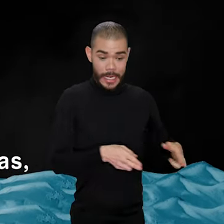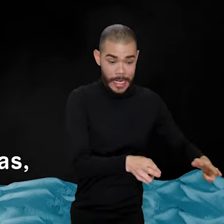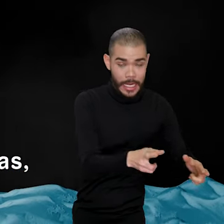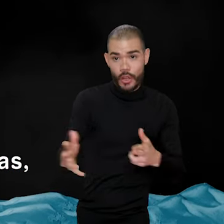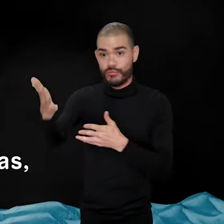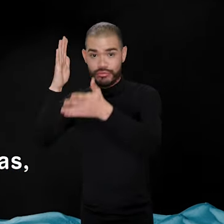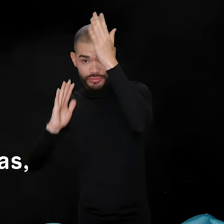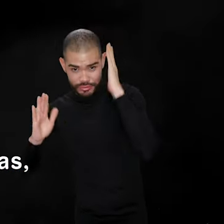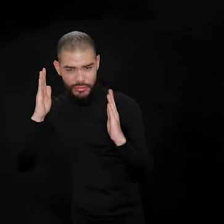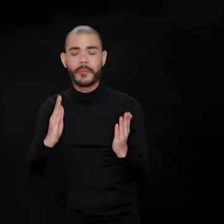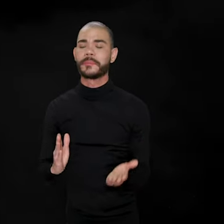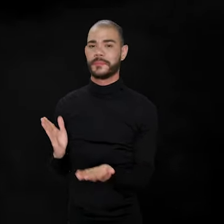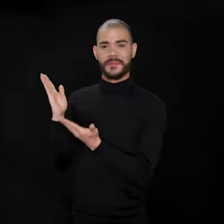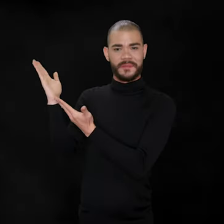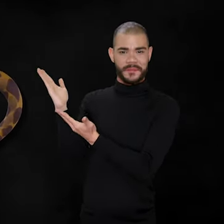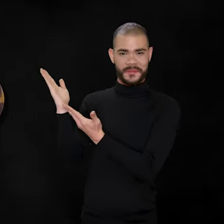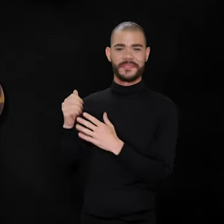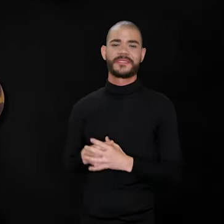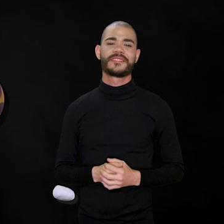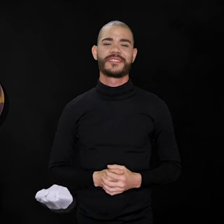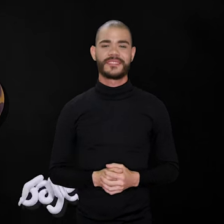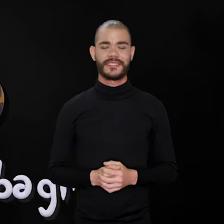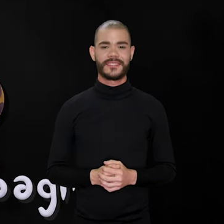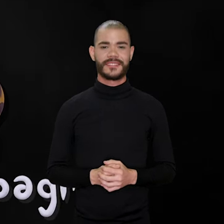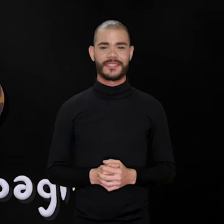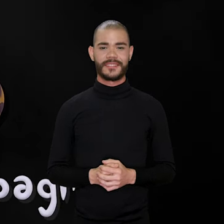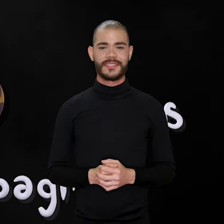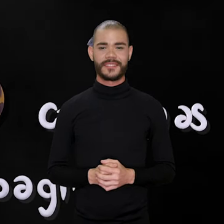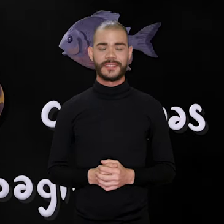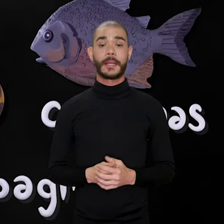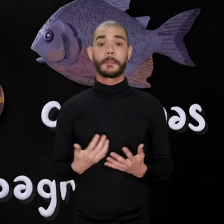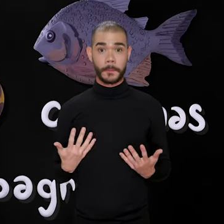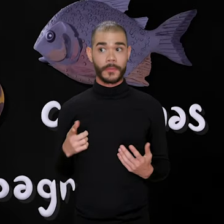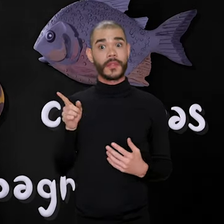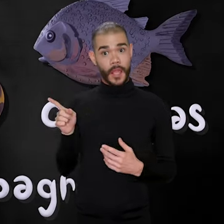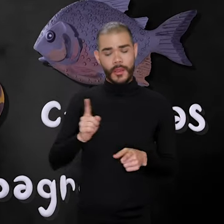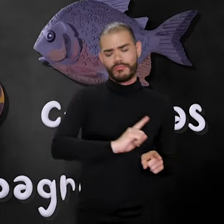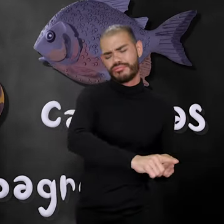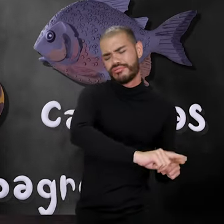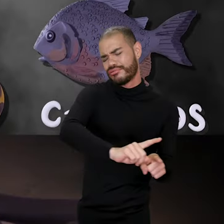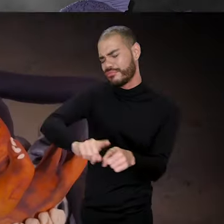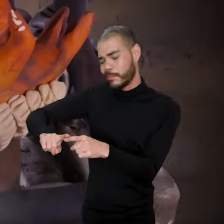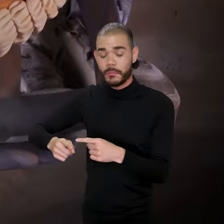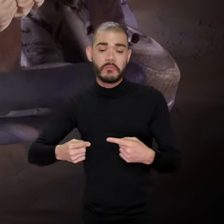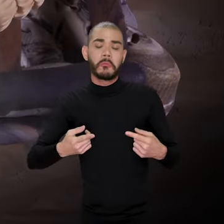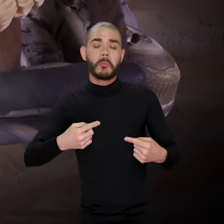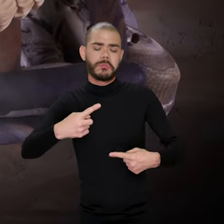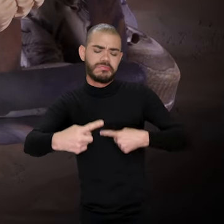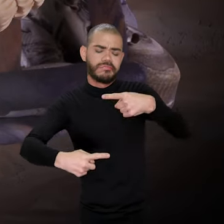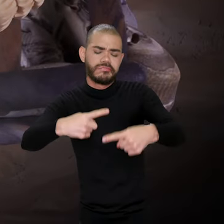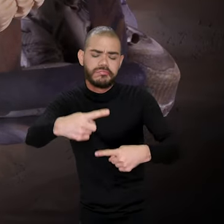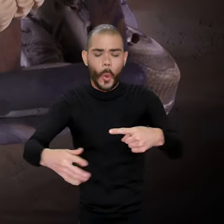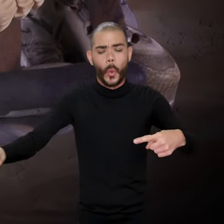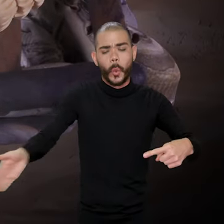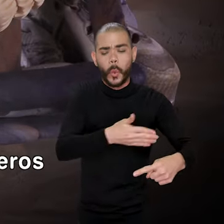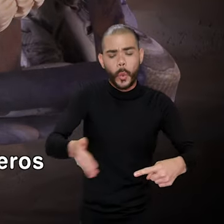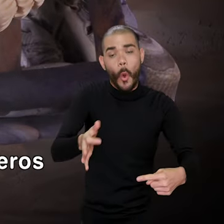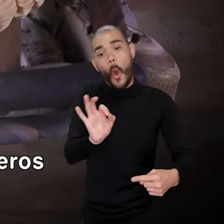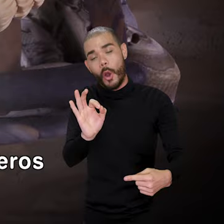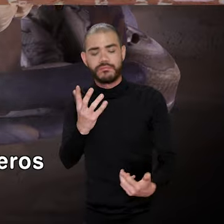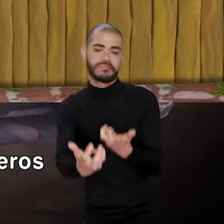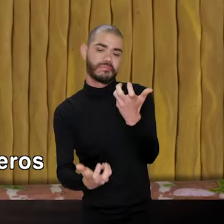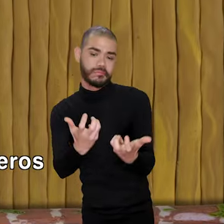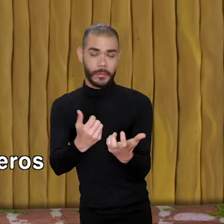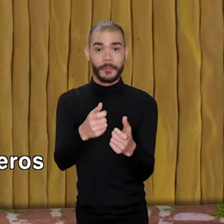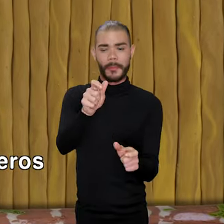cachicamos, tortugas, cachirres, guíos, bagres y cachamas que disfrutan asados o hervidos.